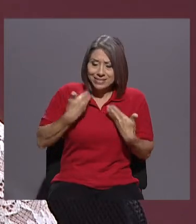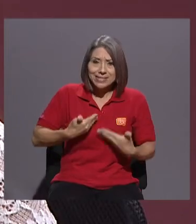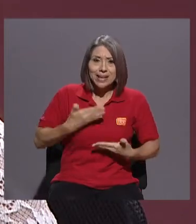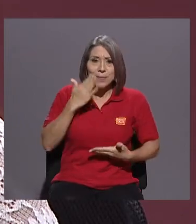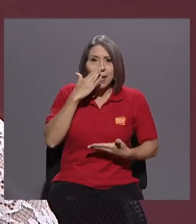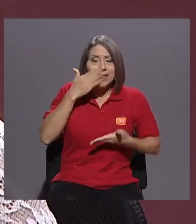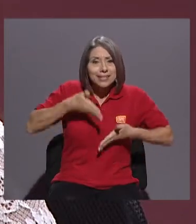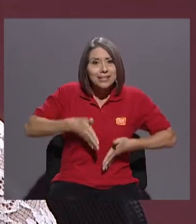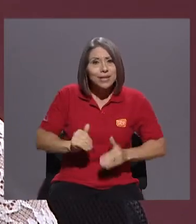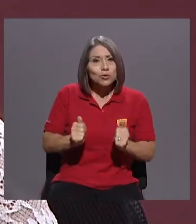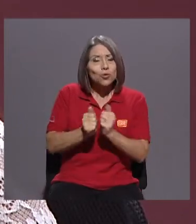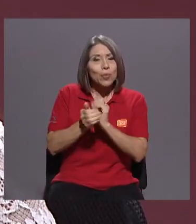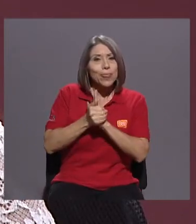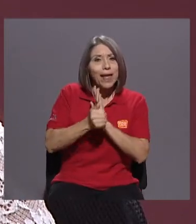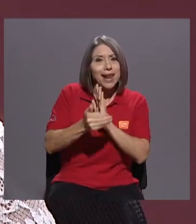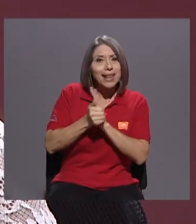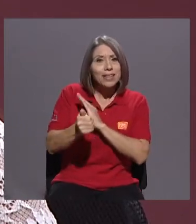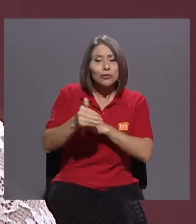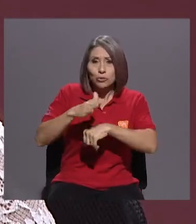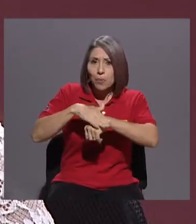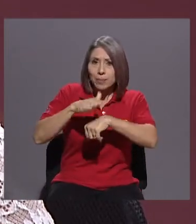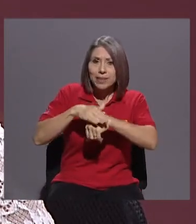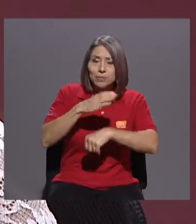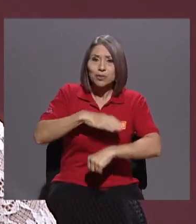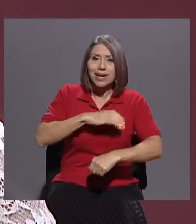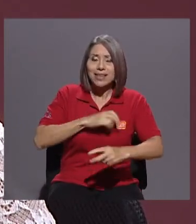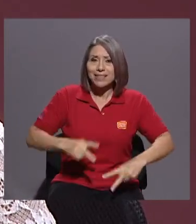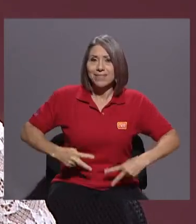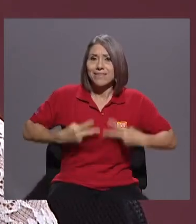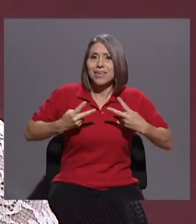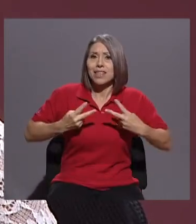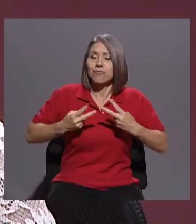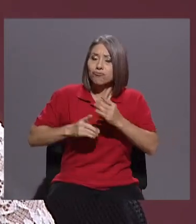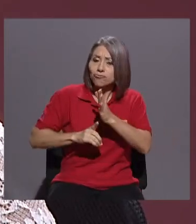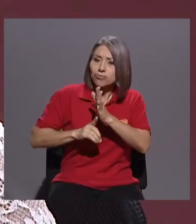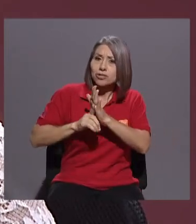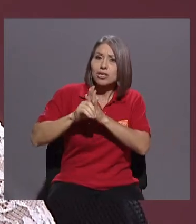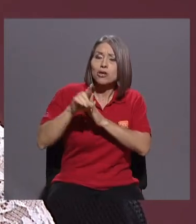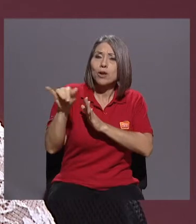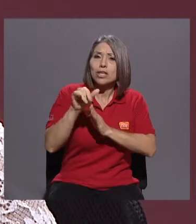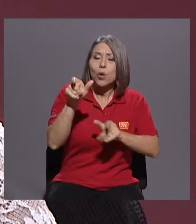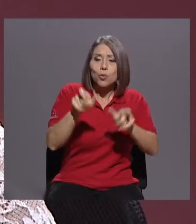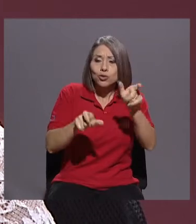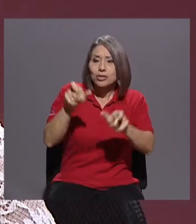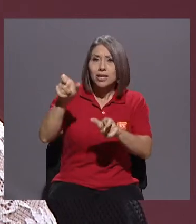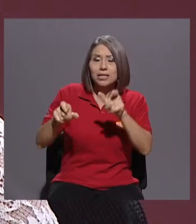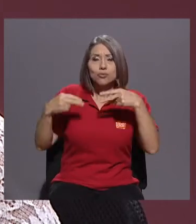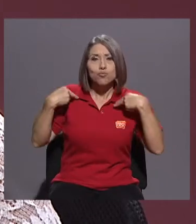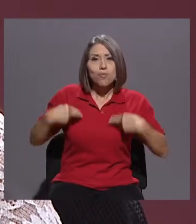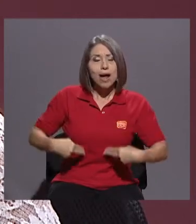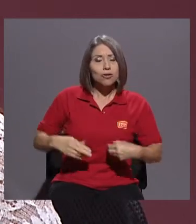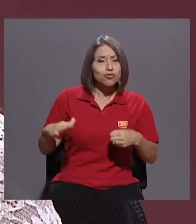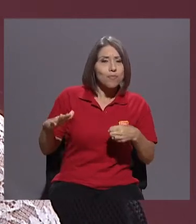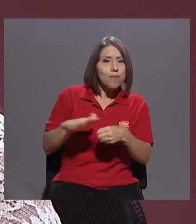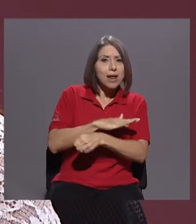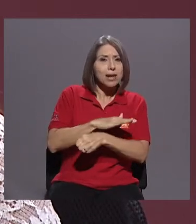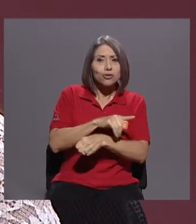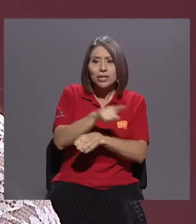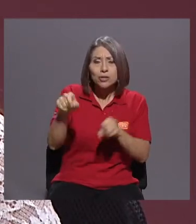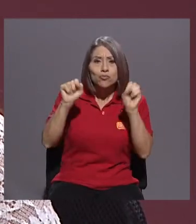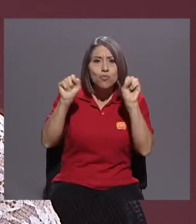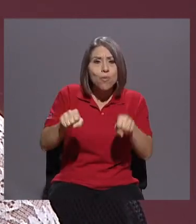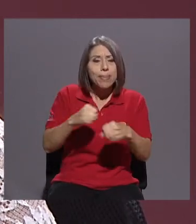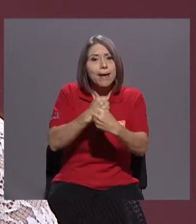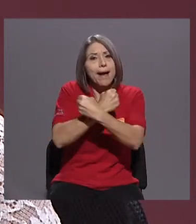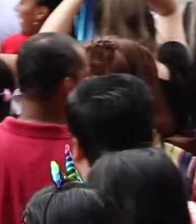madres De ser hijos con talentos Y que les permitimos Calidad de vida Y desarrollarse Como seres humanos plenos Y permitirles